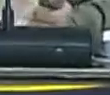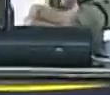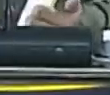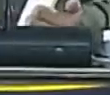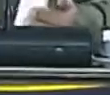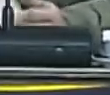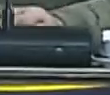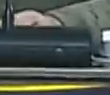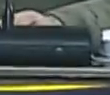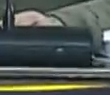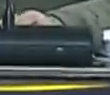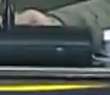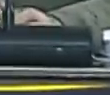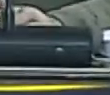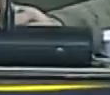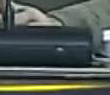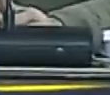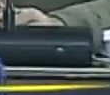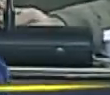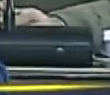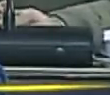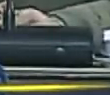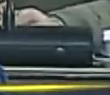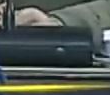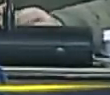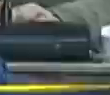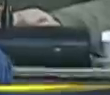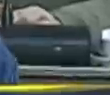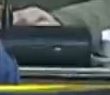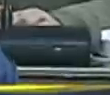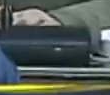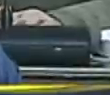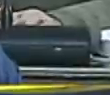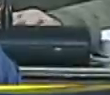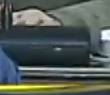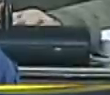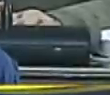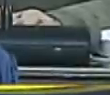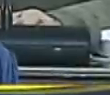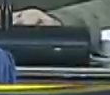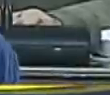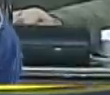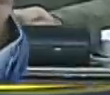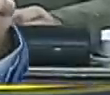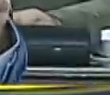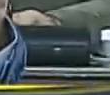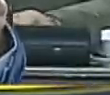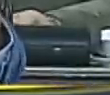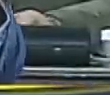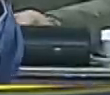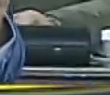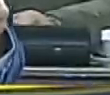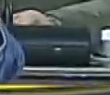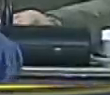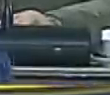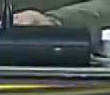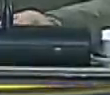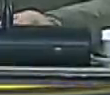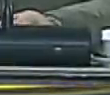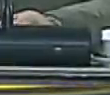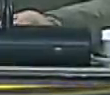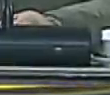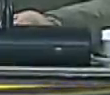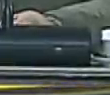sus 4 años de gobierno a decir que usted no le mandaba recursos, cosa que es completamente falsa, porque ustedes siempre enviaron recursos a la